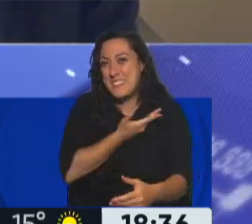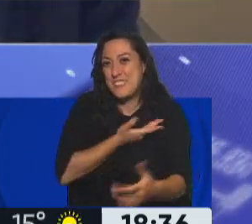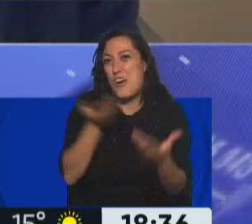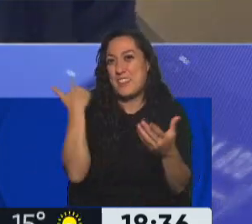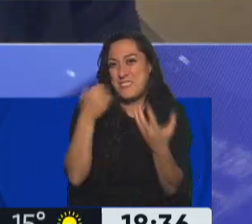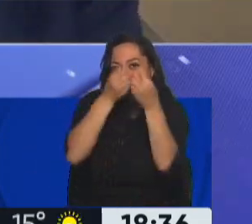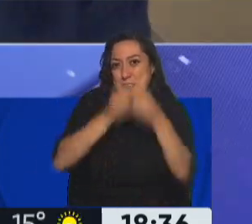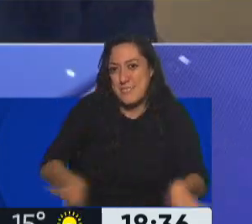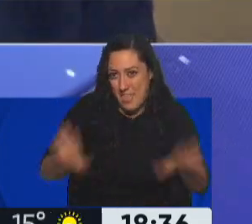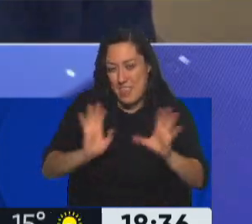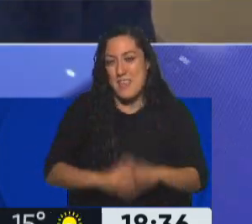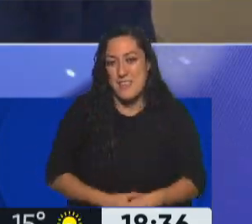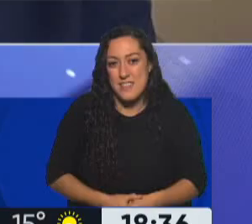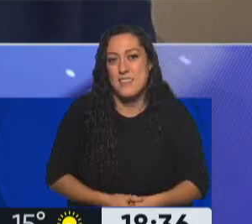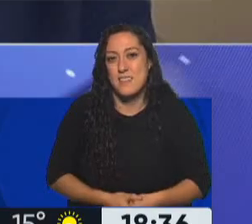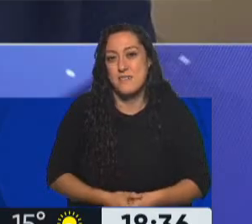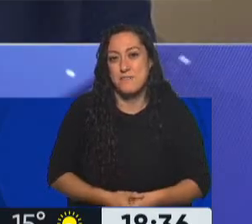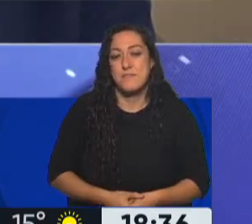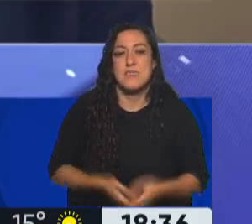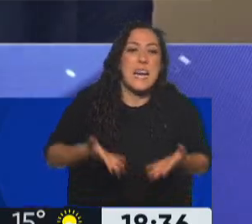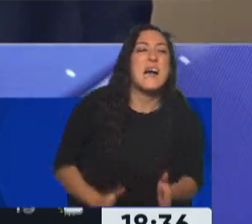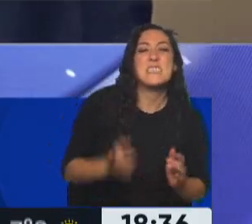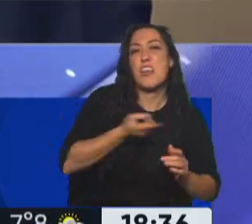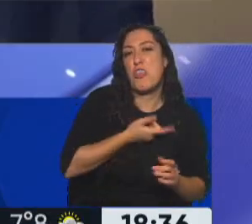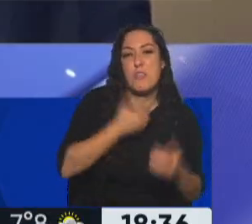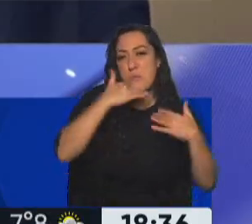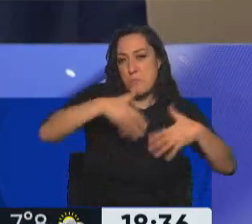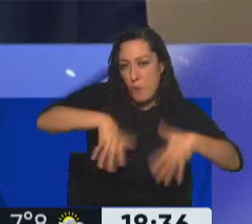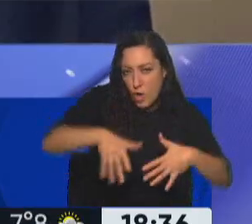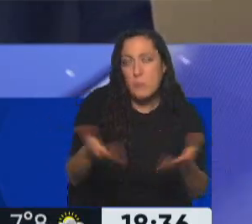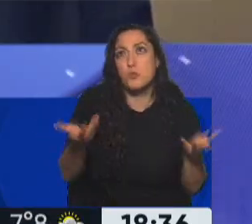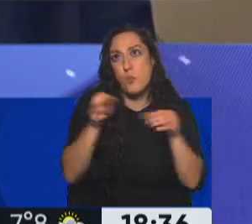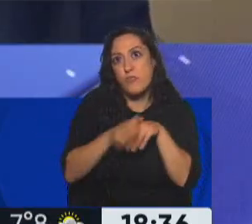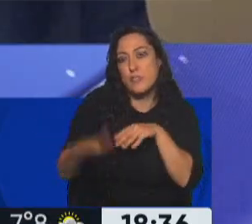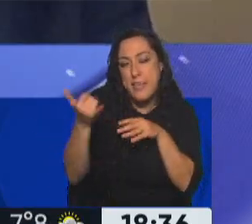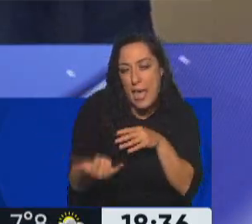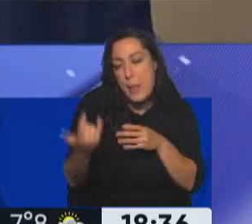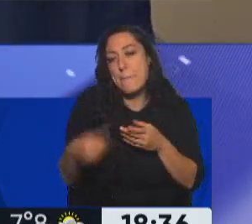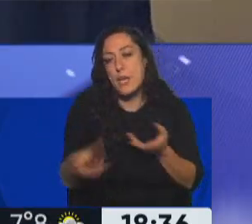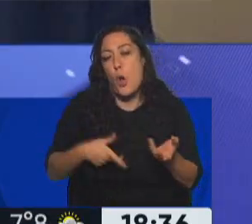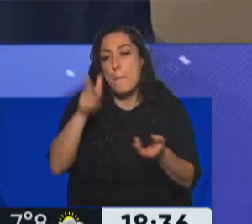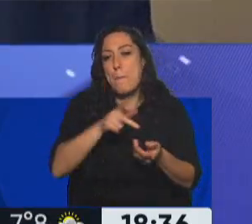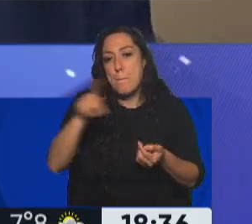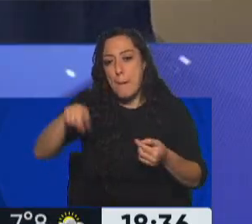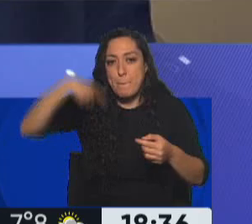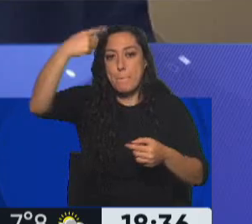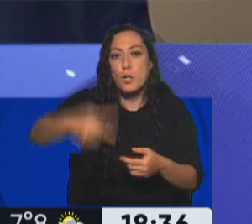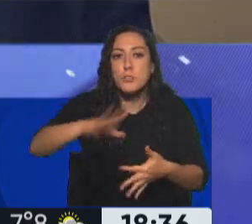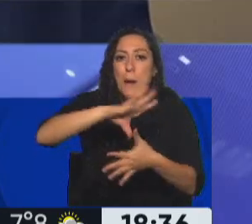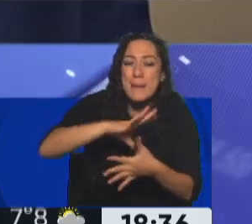más allá de la nacionalidad, ¿no? Que ciertamente tiene su influencia. Yo creo que el Papa que sea